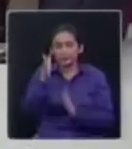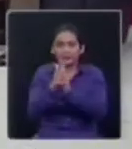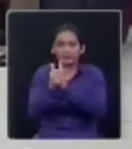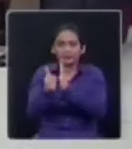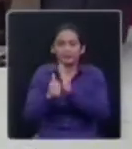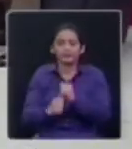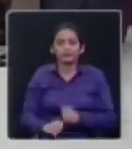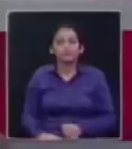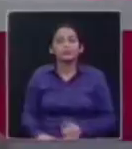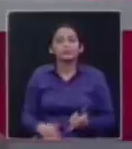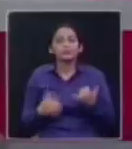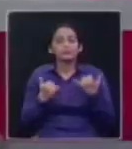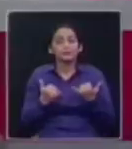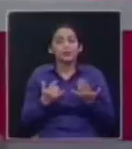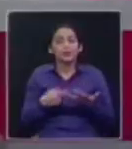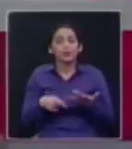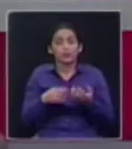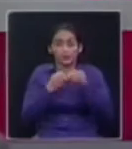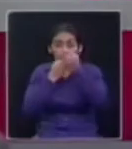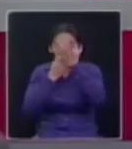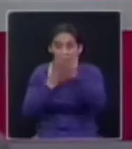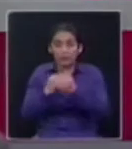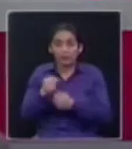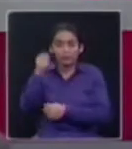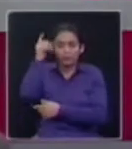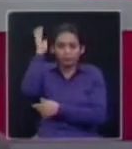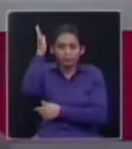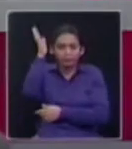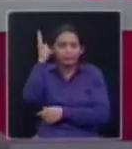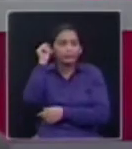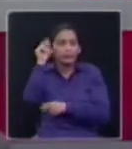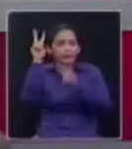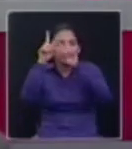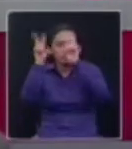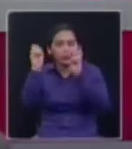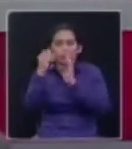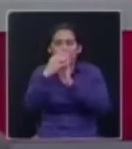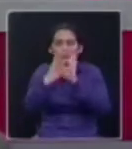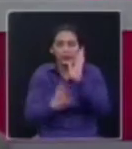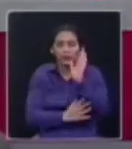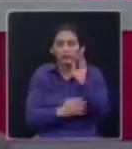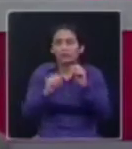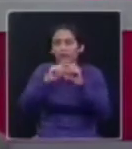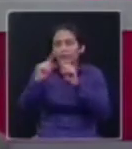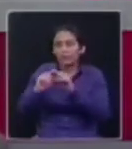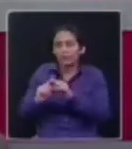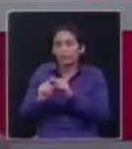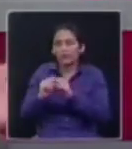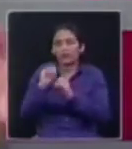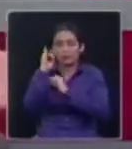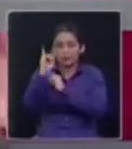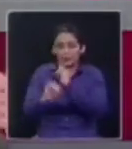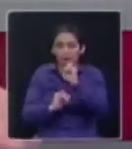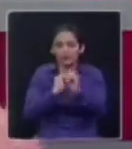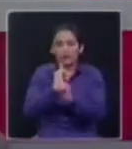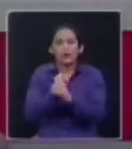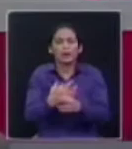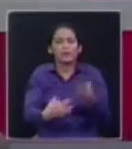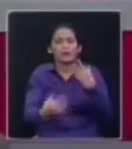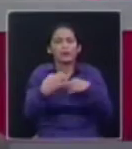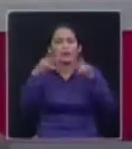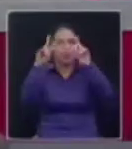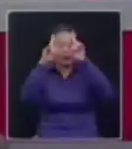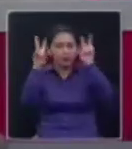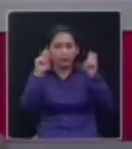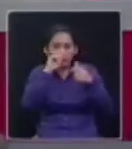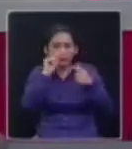a editar justamente un conversatorio internacional en dirección de proyecto. ¿Qué puntos tocarán? Un poco lo que nos han mencionado, ¿no?